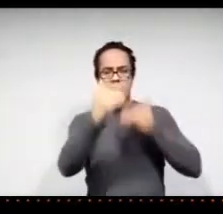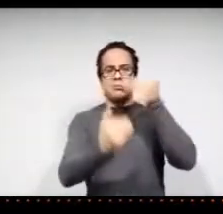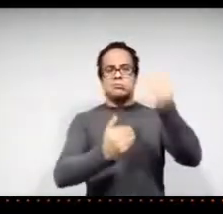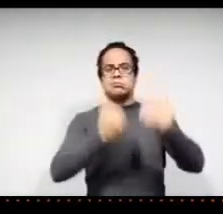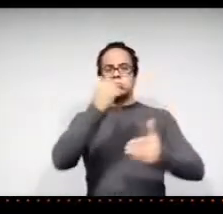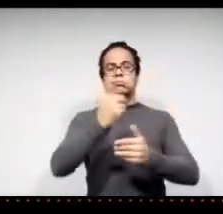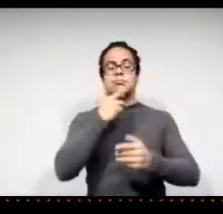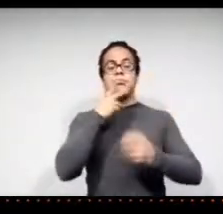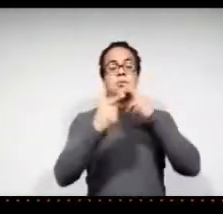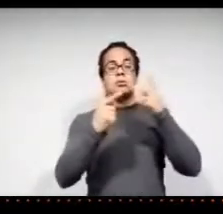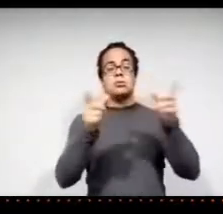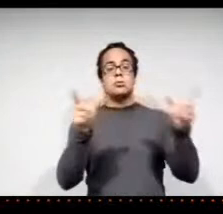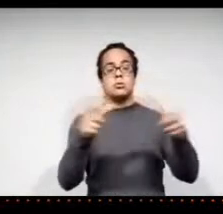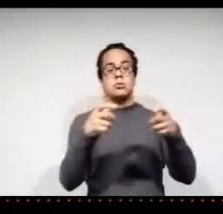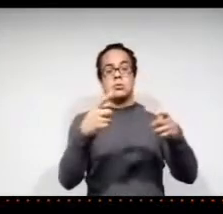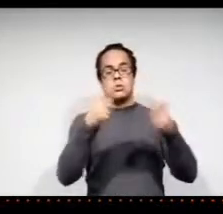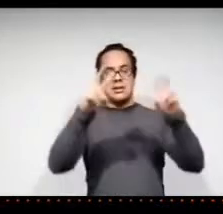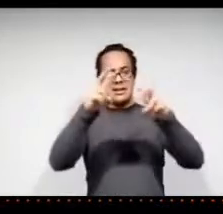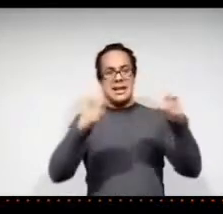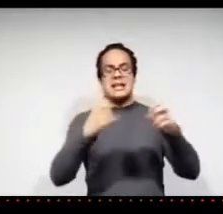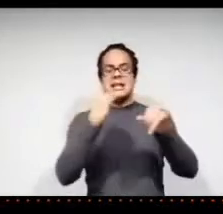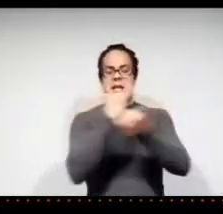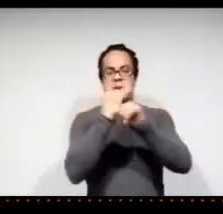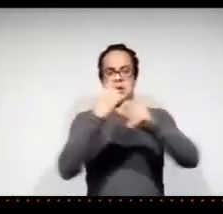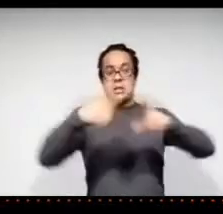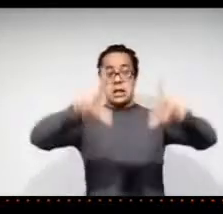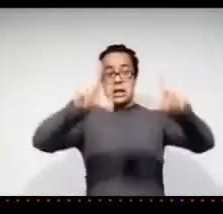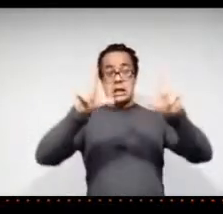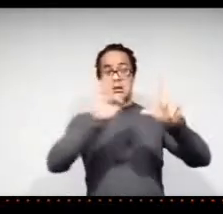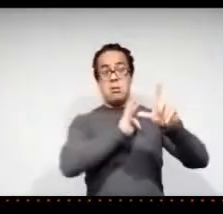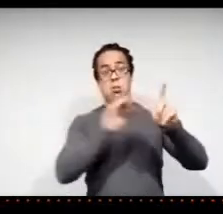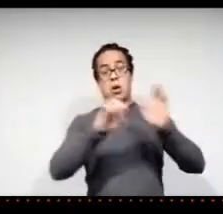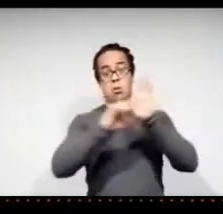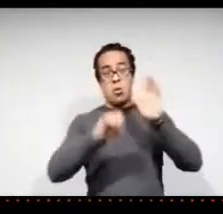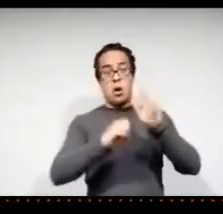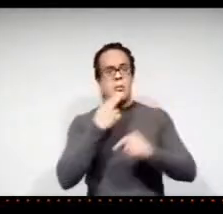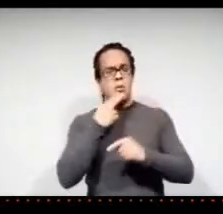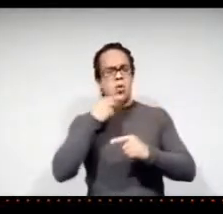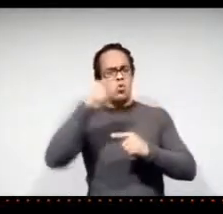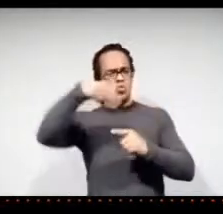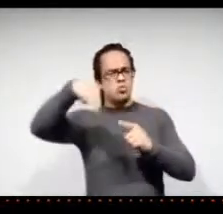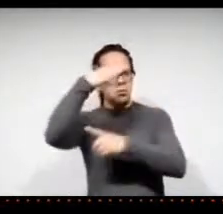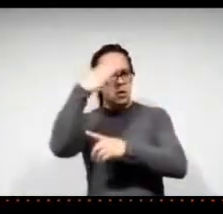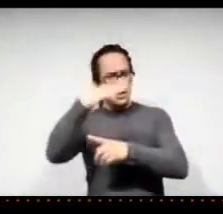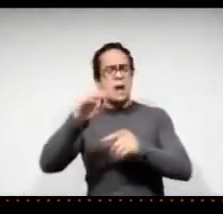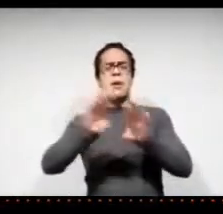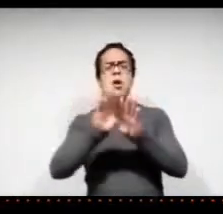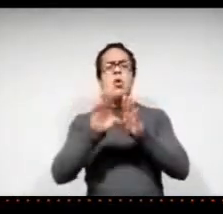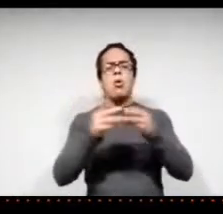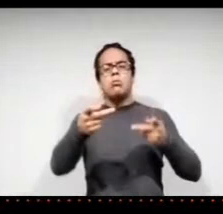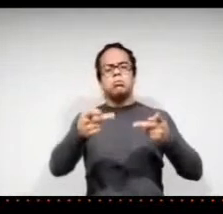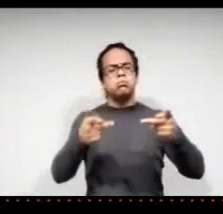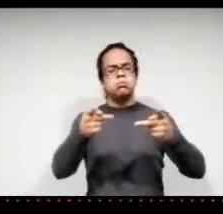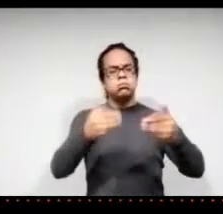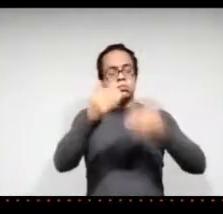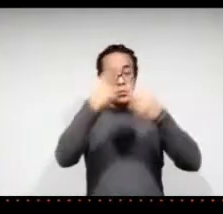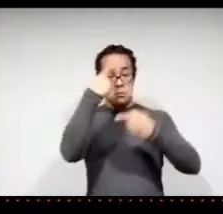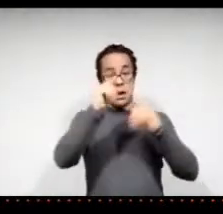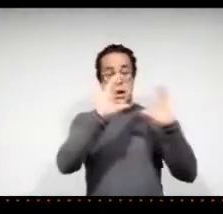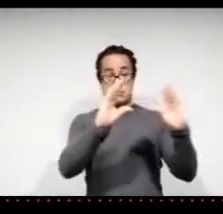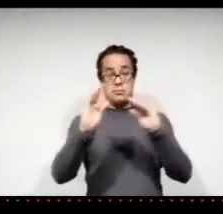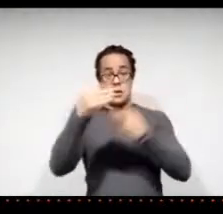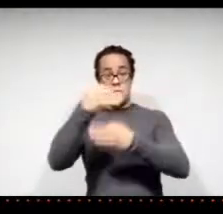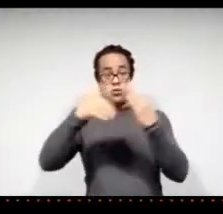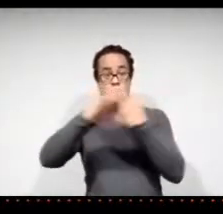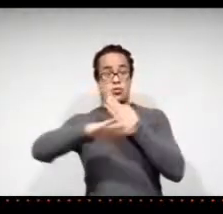Para el desarrollo de modalidades formativas virtuales, ¿sí? O sea, el foco está en cuáles son los pasos hacia la formación pedagógica del uso de